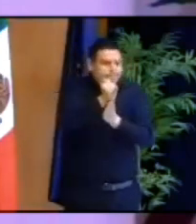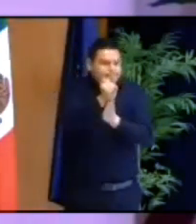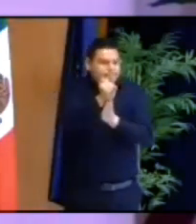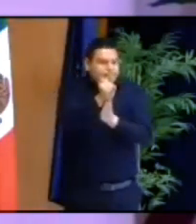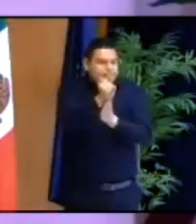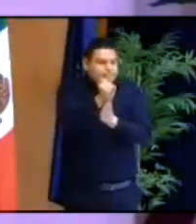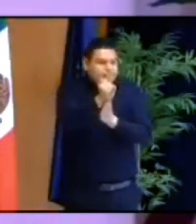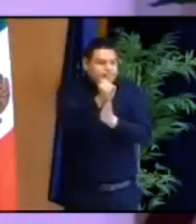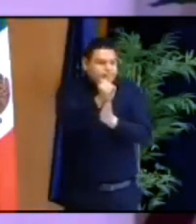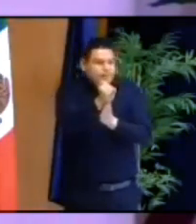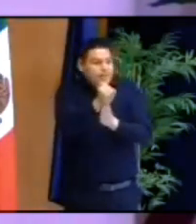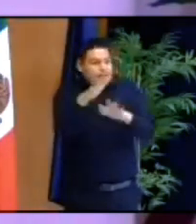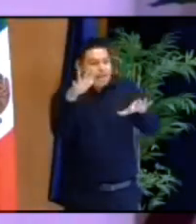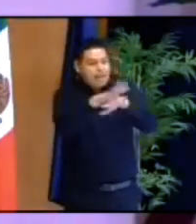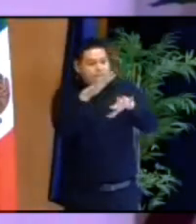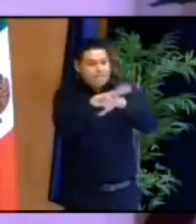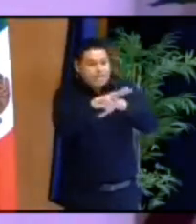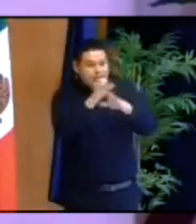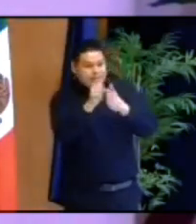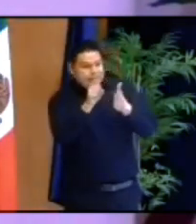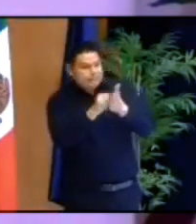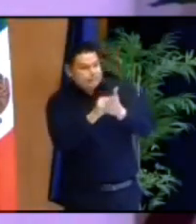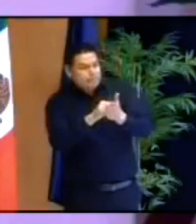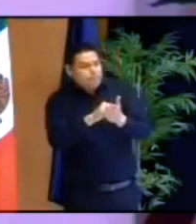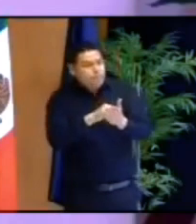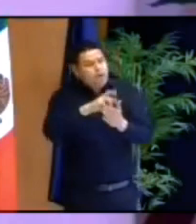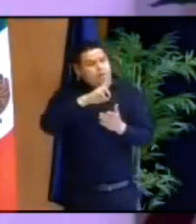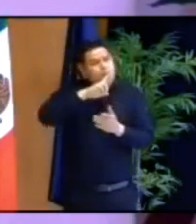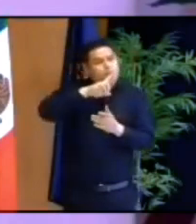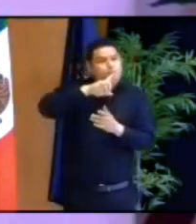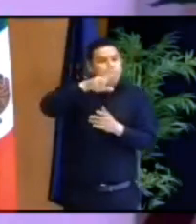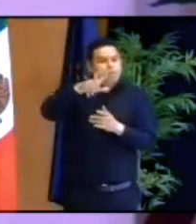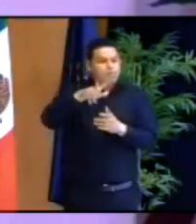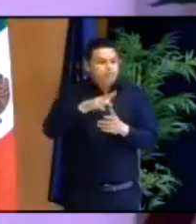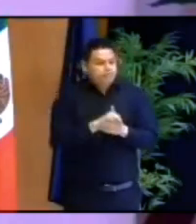ese sistema colonial con algo muy simbólico.